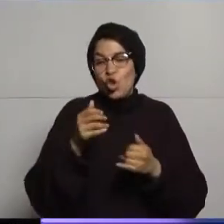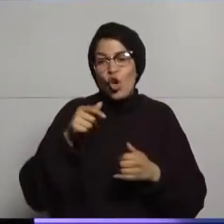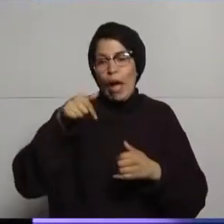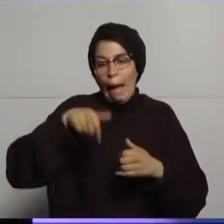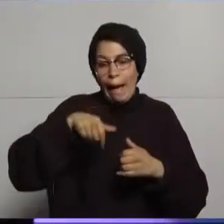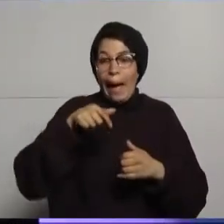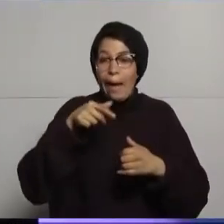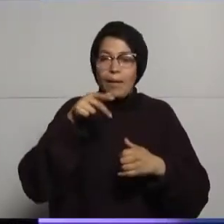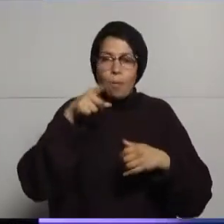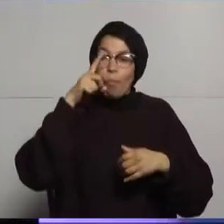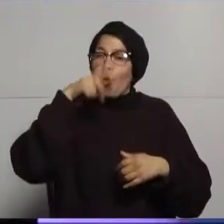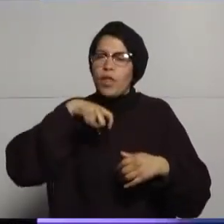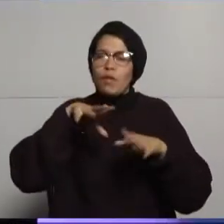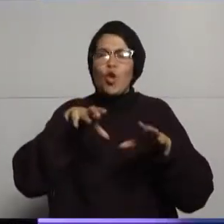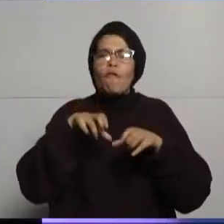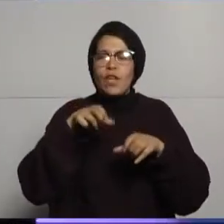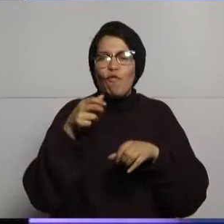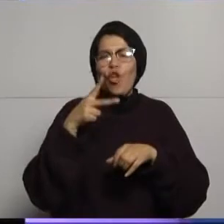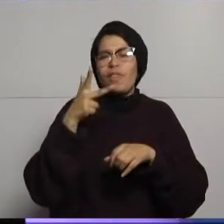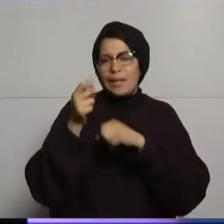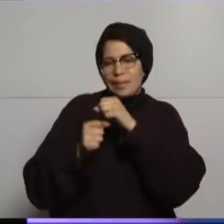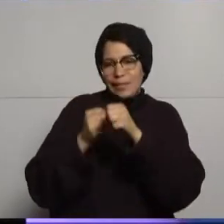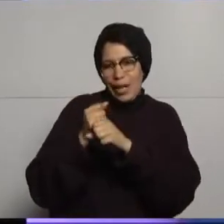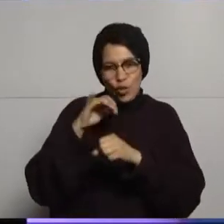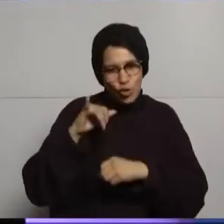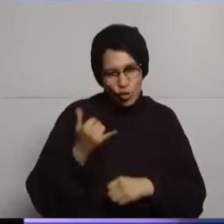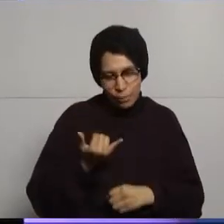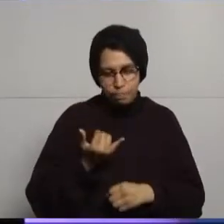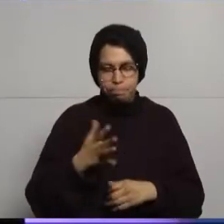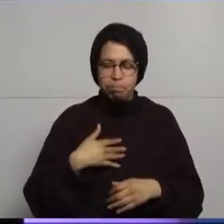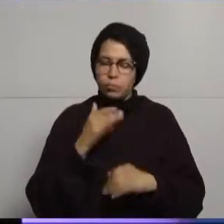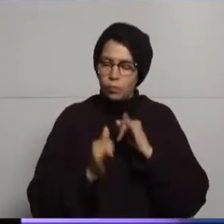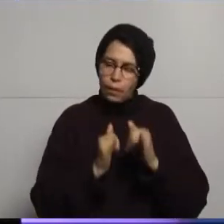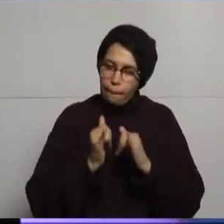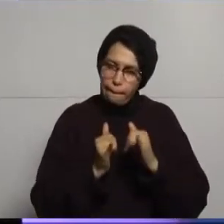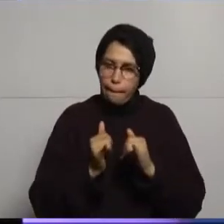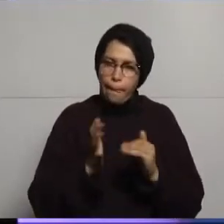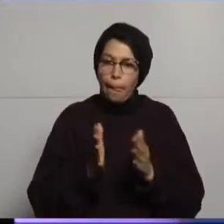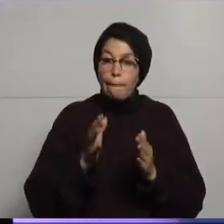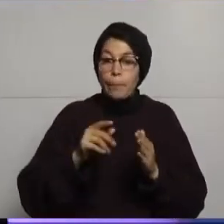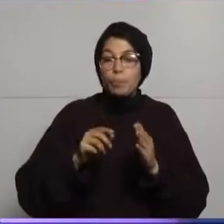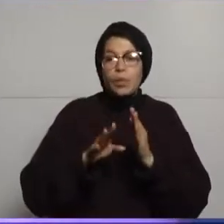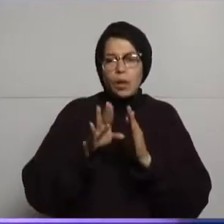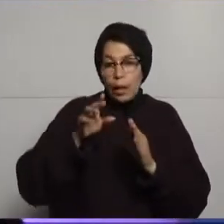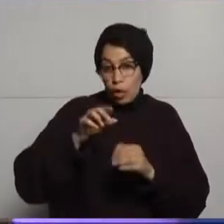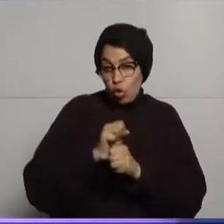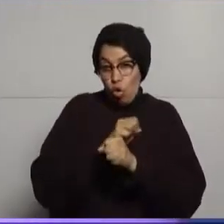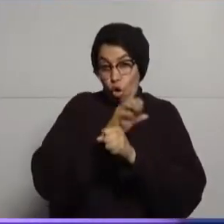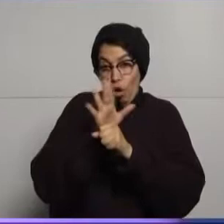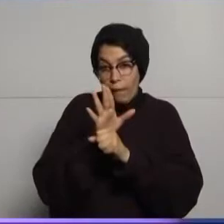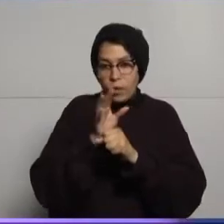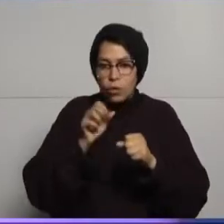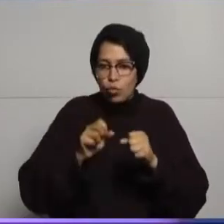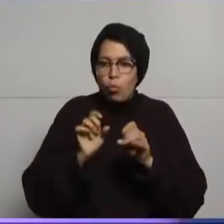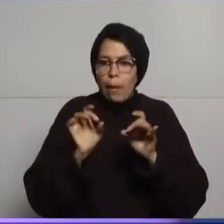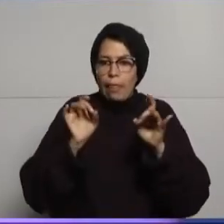así que está todo bien. Bueno, Frena la Curva surgió en Aragón, España. Mientras estaba, o sea,